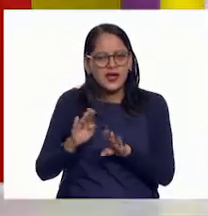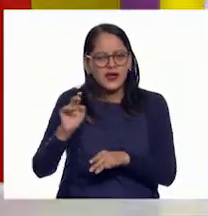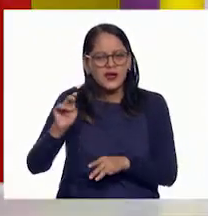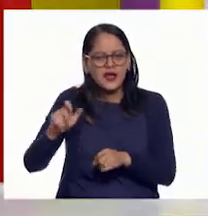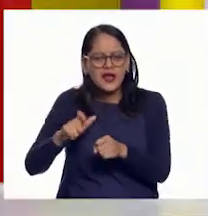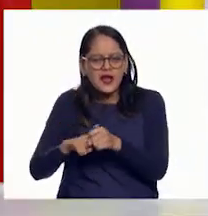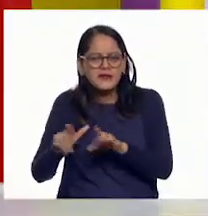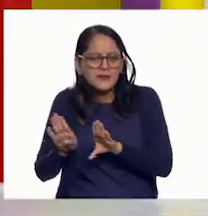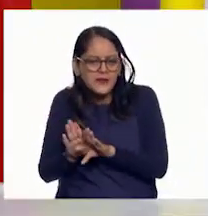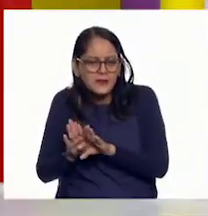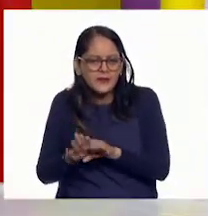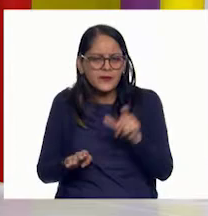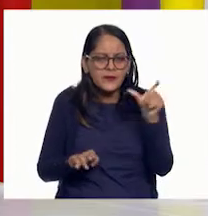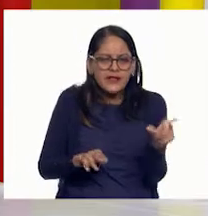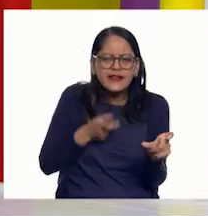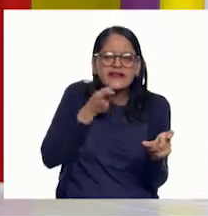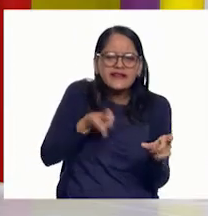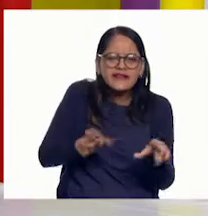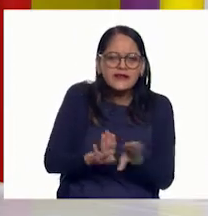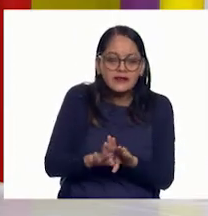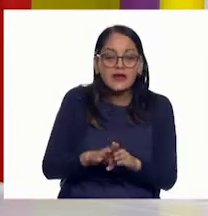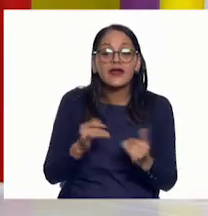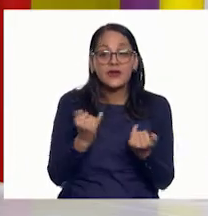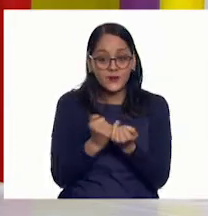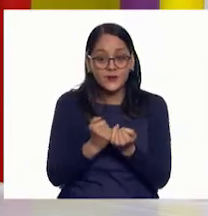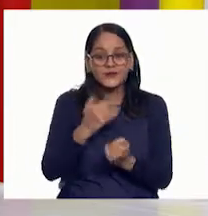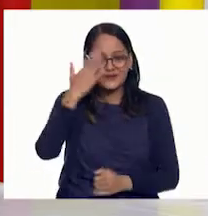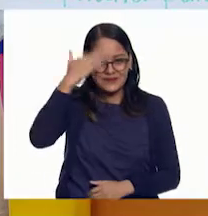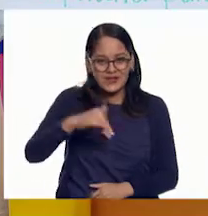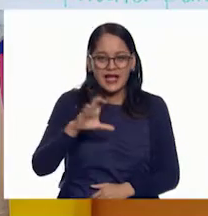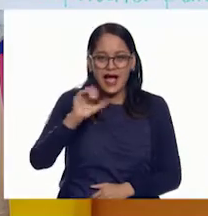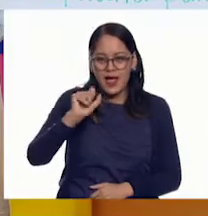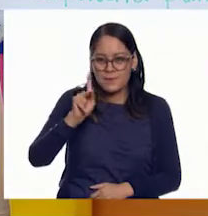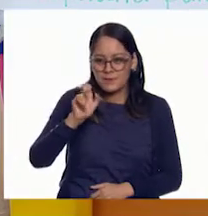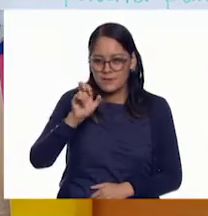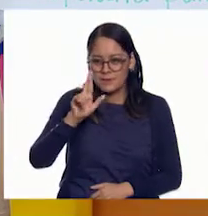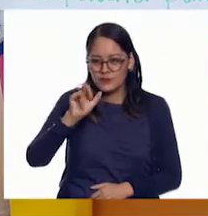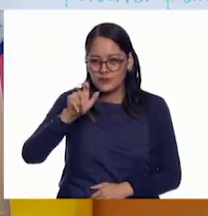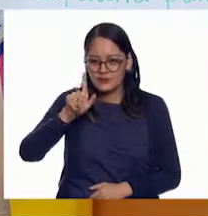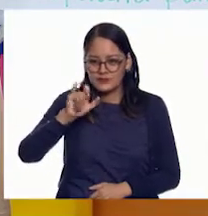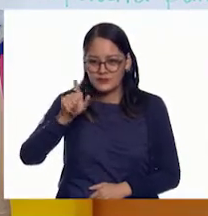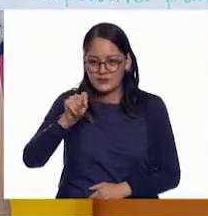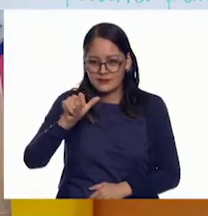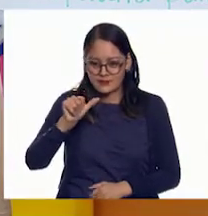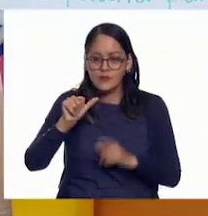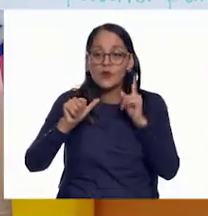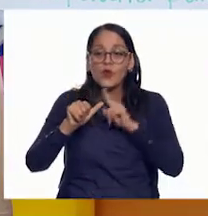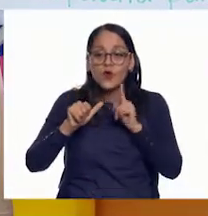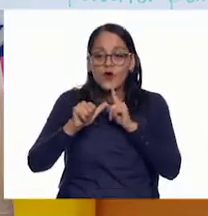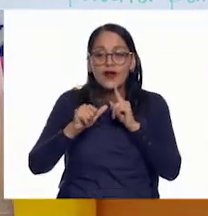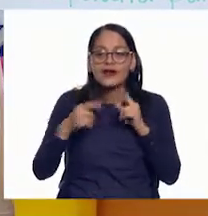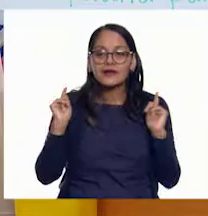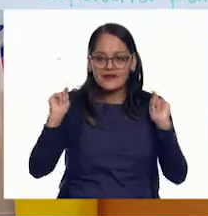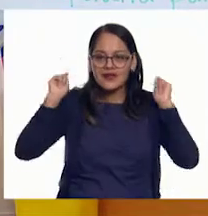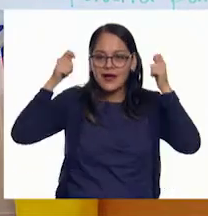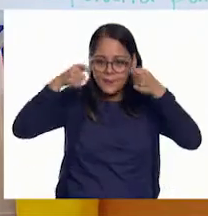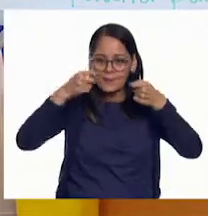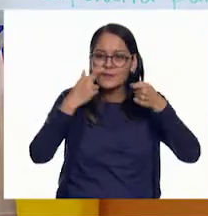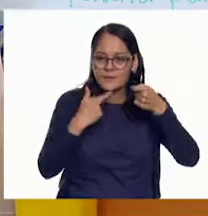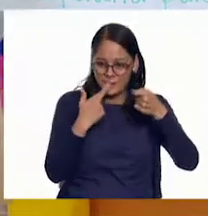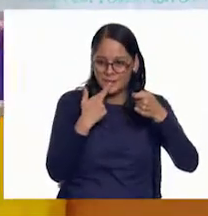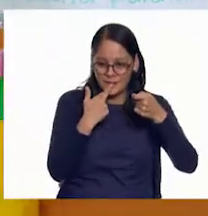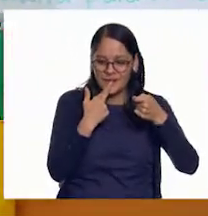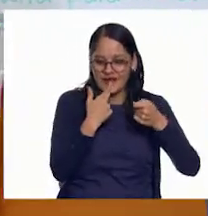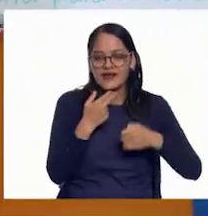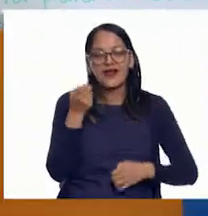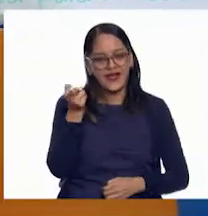detalles, porque por ejemplo, Caperucita, su capa era de color rojo. Así es. ¿No? Y por eso le llamaban Caperucita Roja.